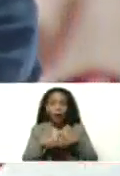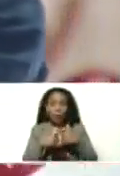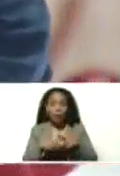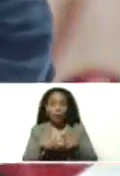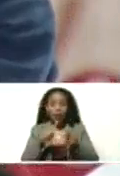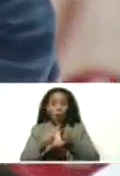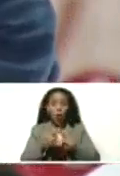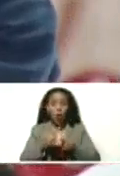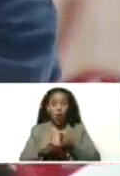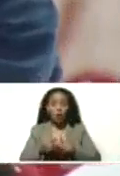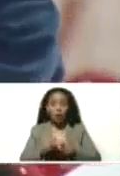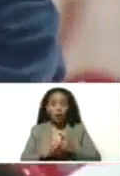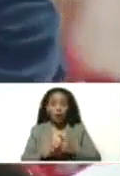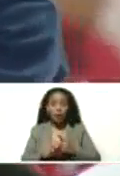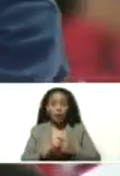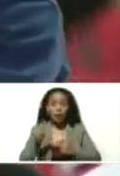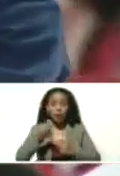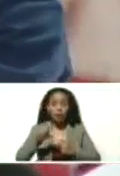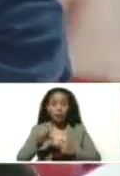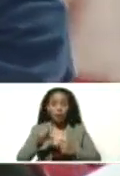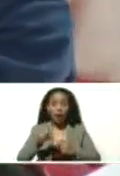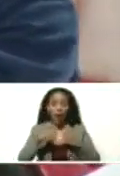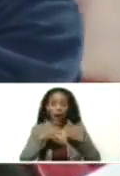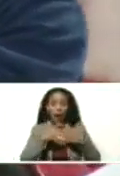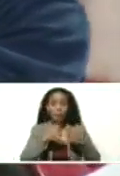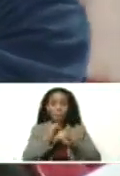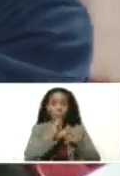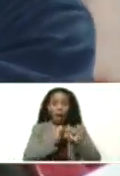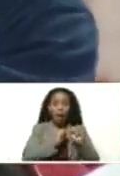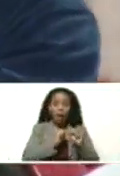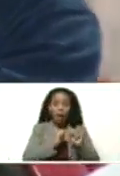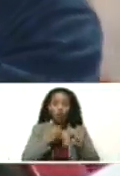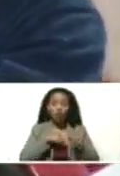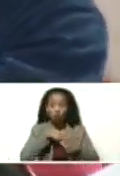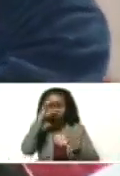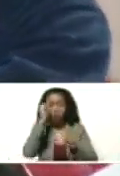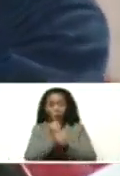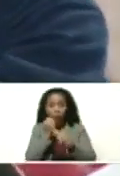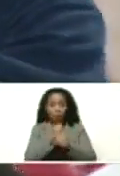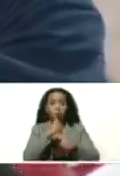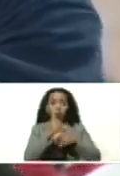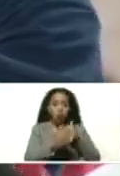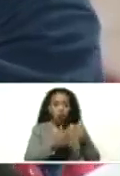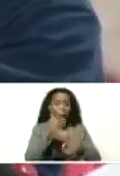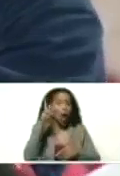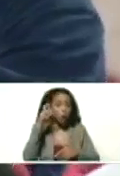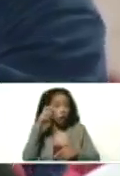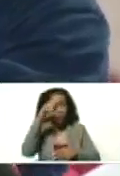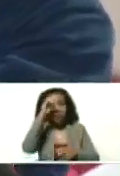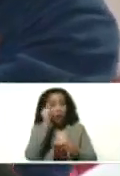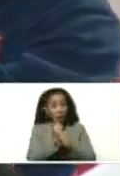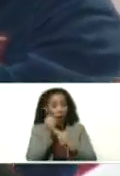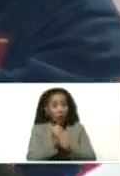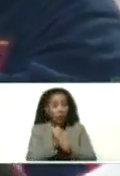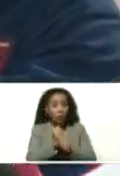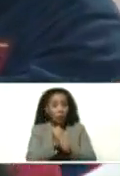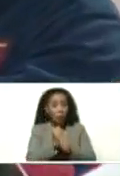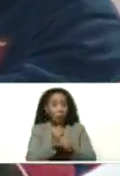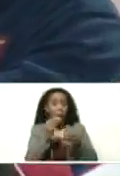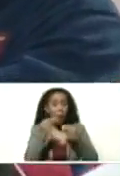que también progresivamente, o sea, estamos trabajando en eso, escúchese bien, estamos trabajando